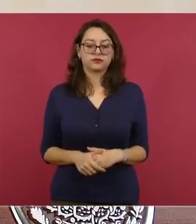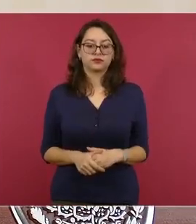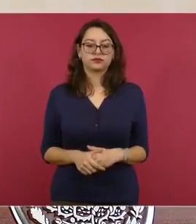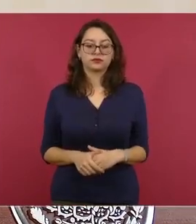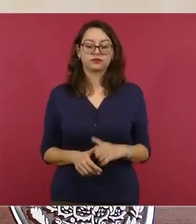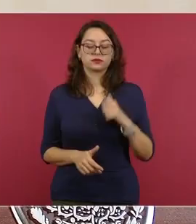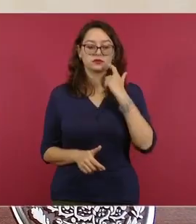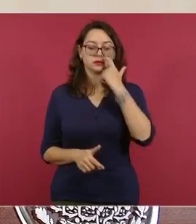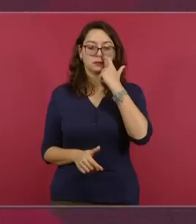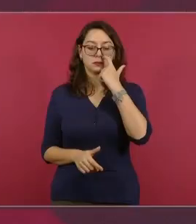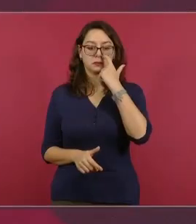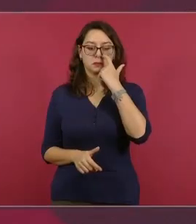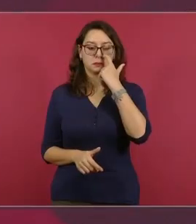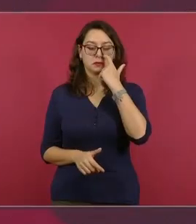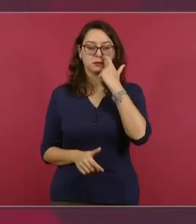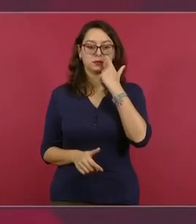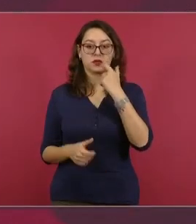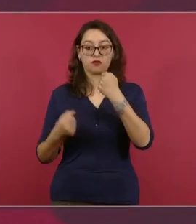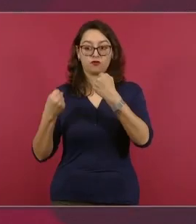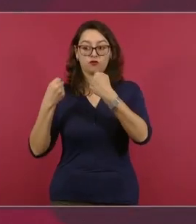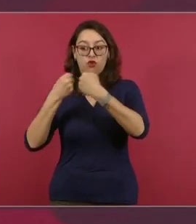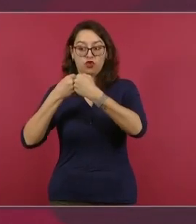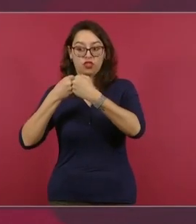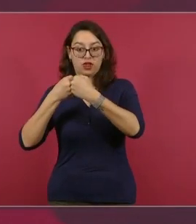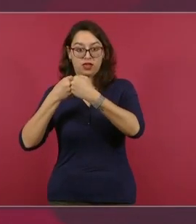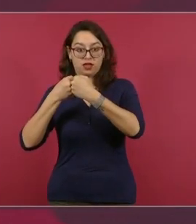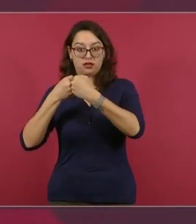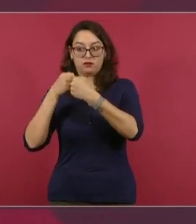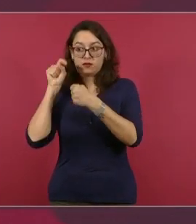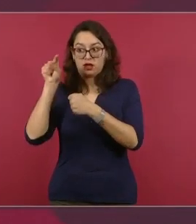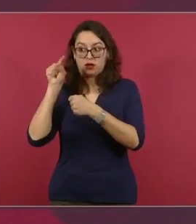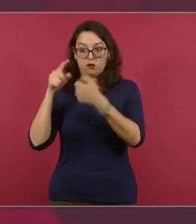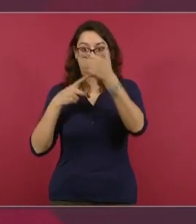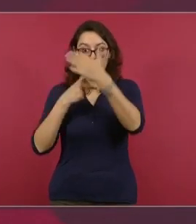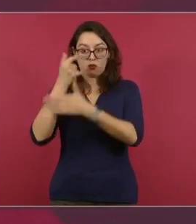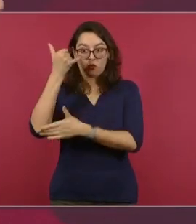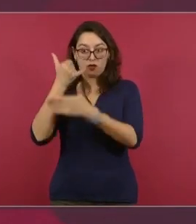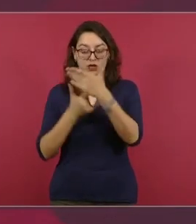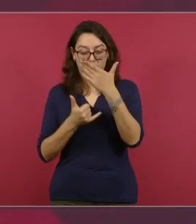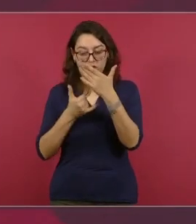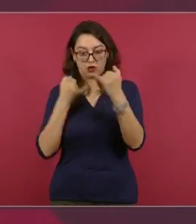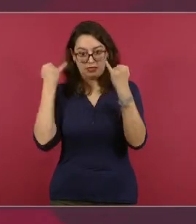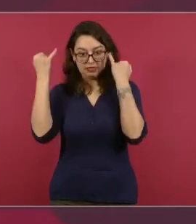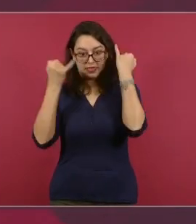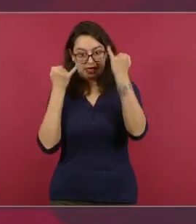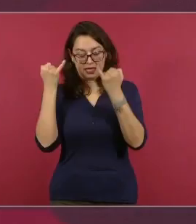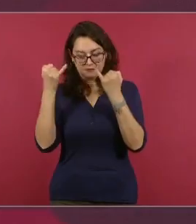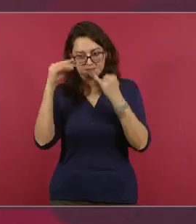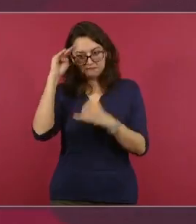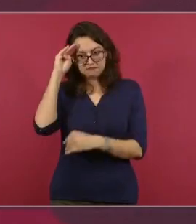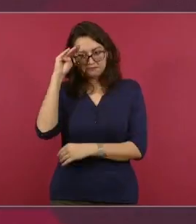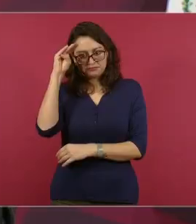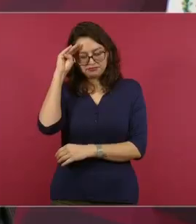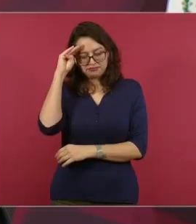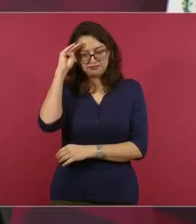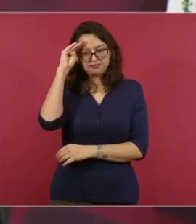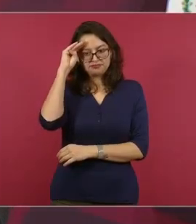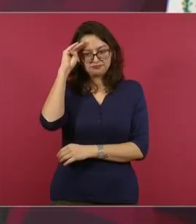Incluso hay un proyecto en la frontera para crear un puente en